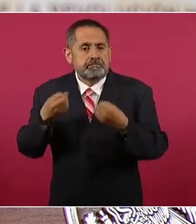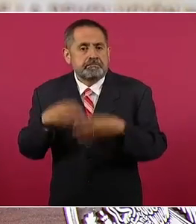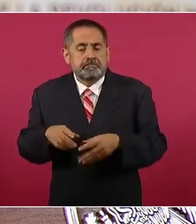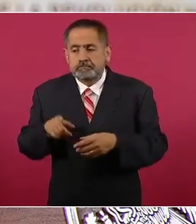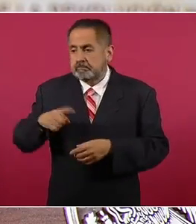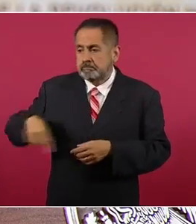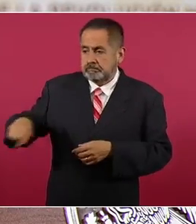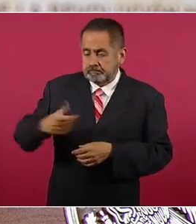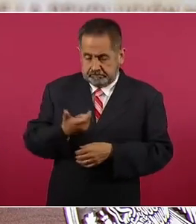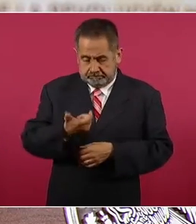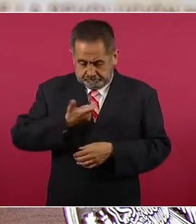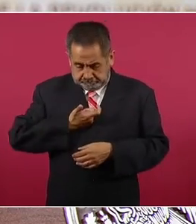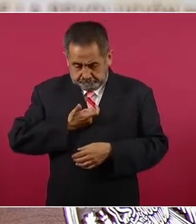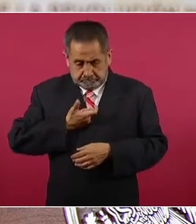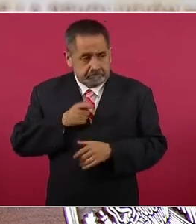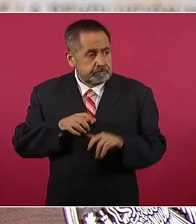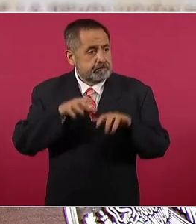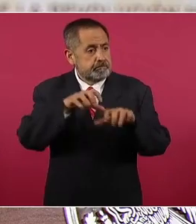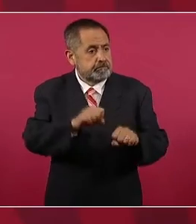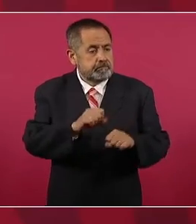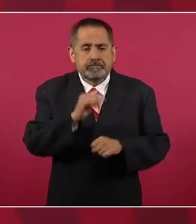del poder adquisitivo del salario.